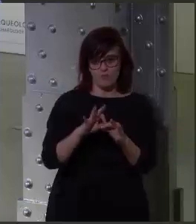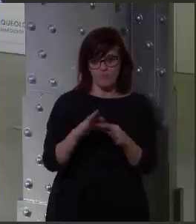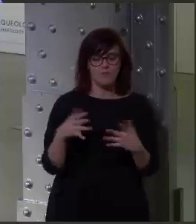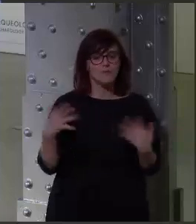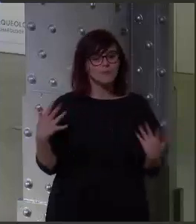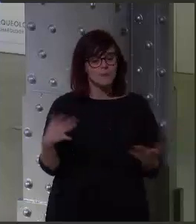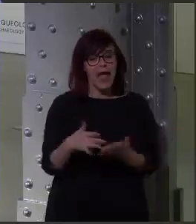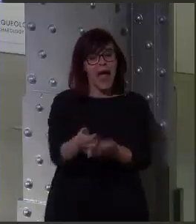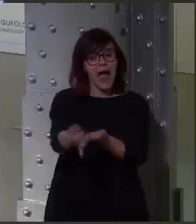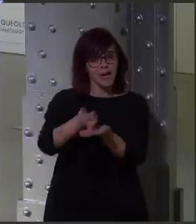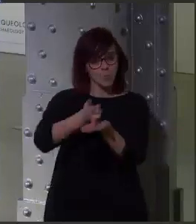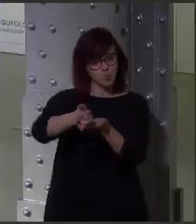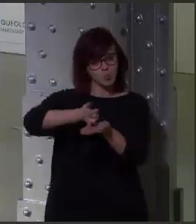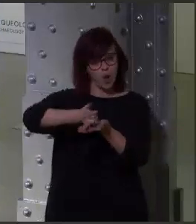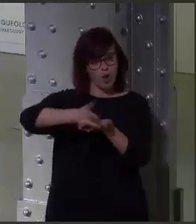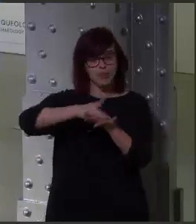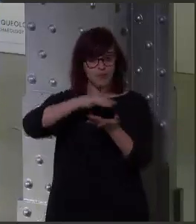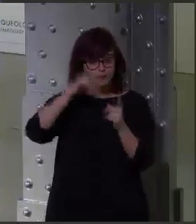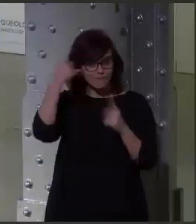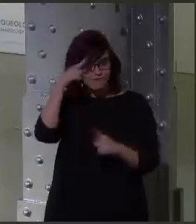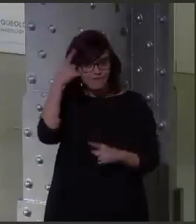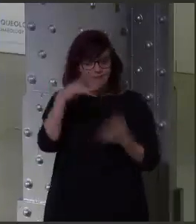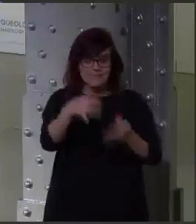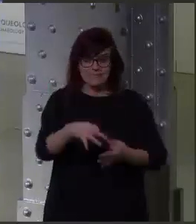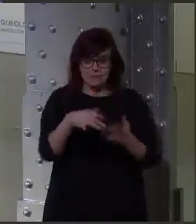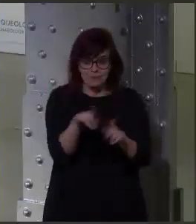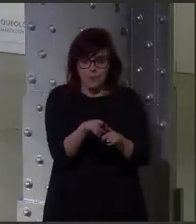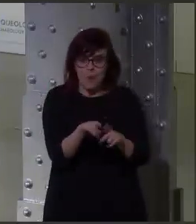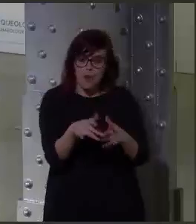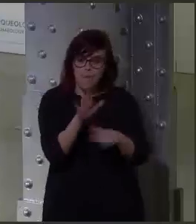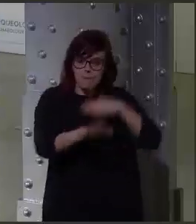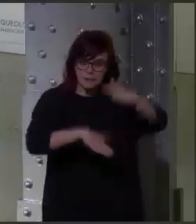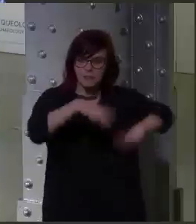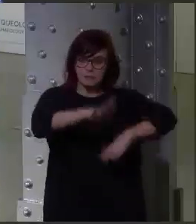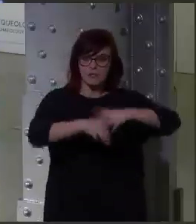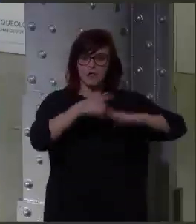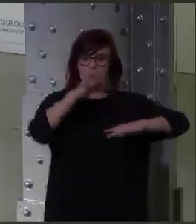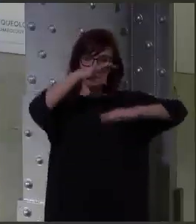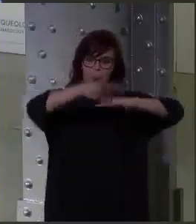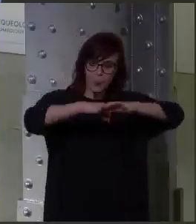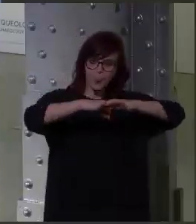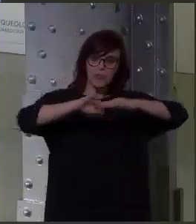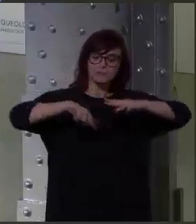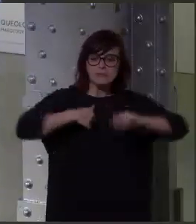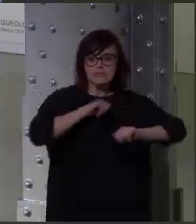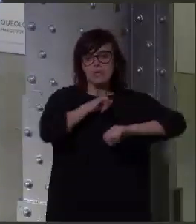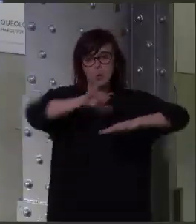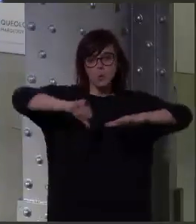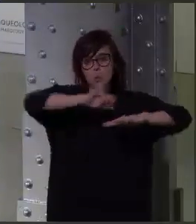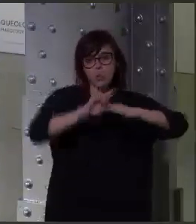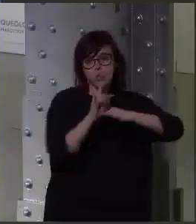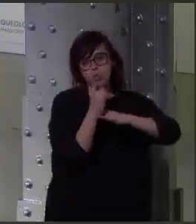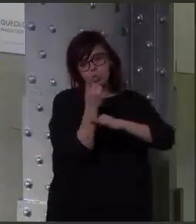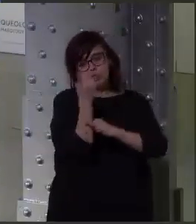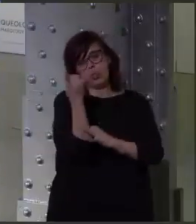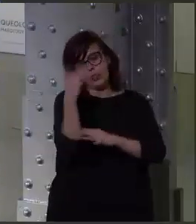En la agricultura, antes de recoger, se siembra, se abona, se riega, pero en el mar lo único que llevamos haciendo es sacar,